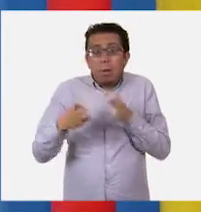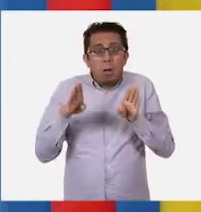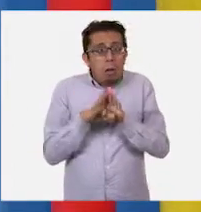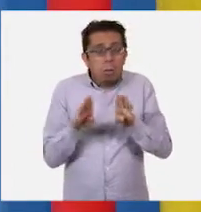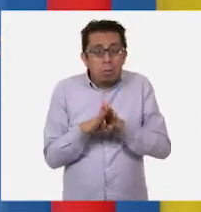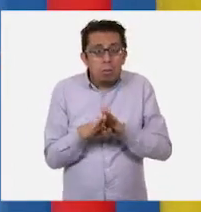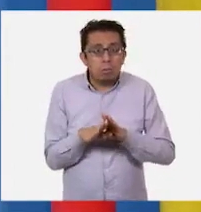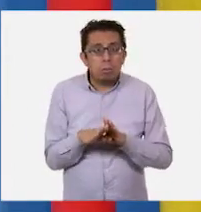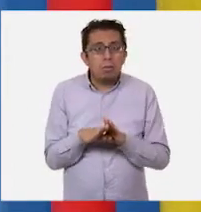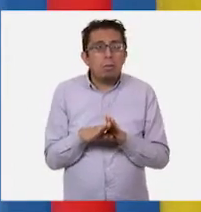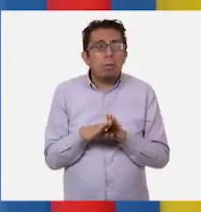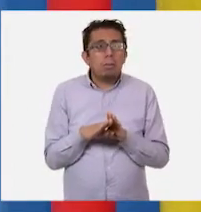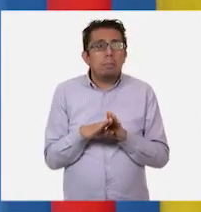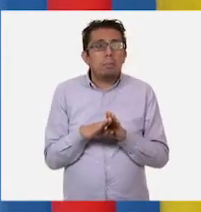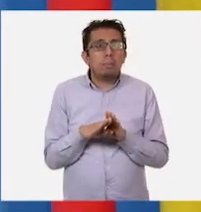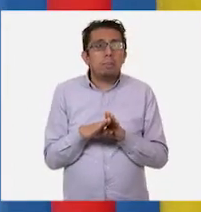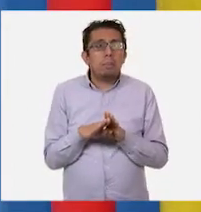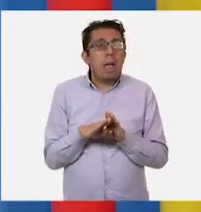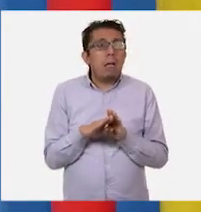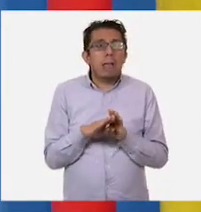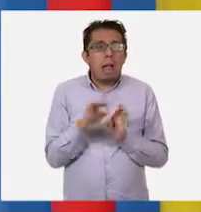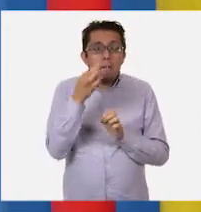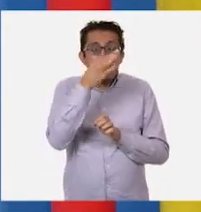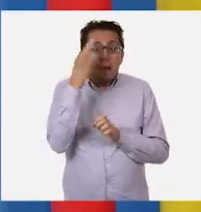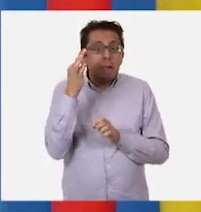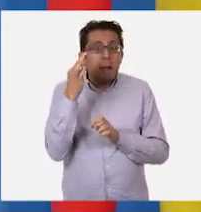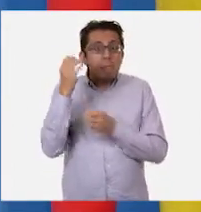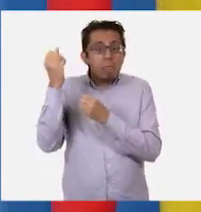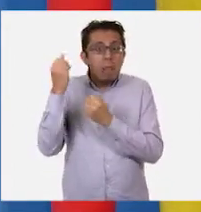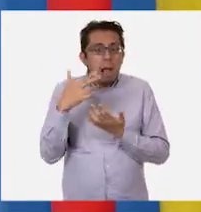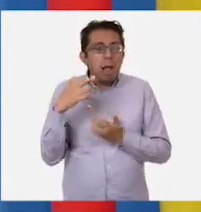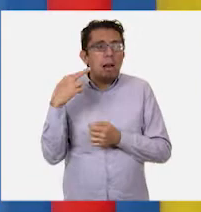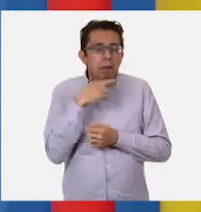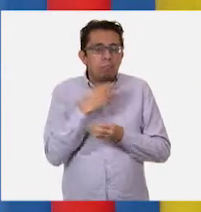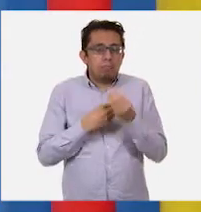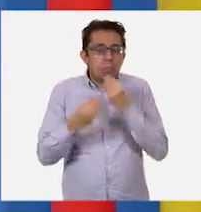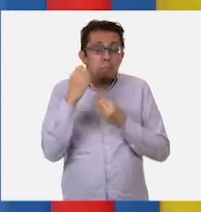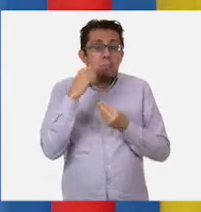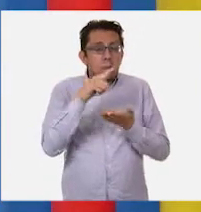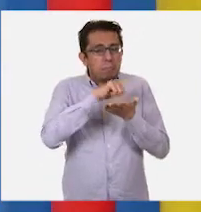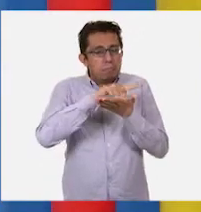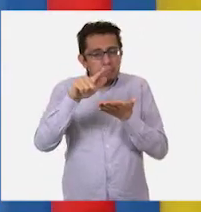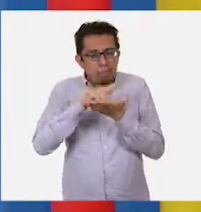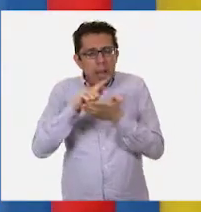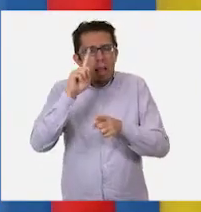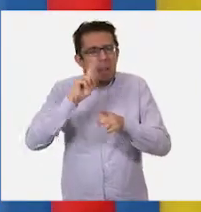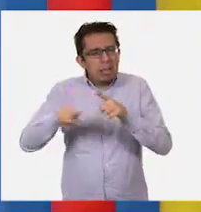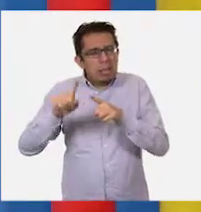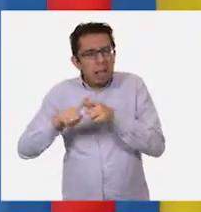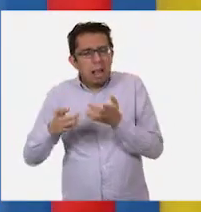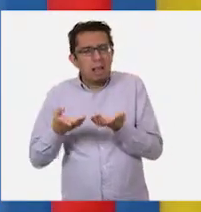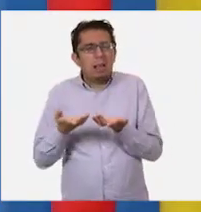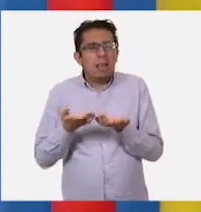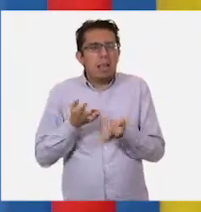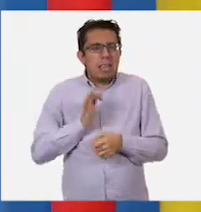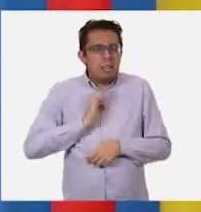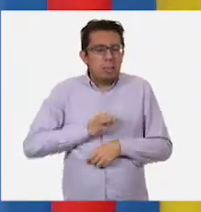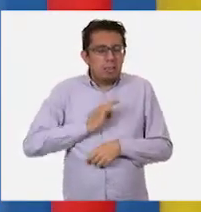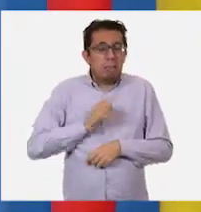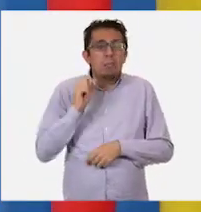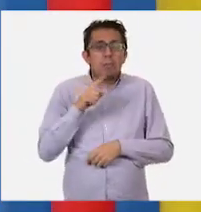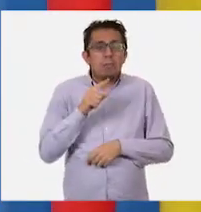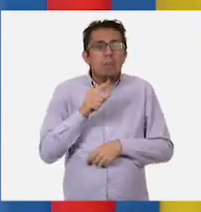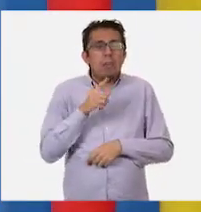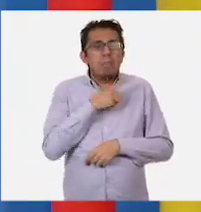es comérselas recién cosechadas, lavándolas y desinfectándolas muy bien, obviamente, ¿no? O pues mantenerlas a una